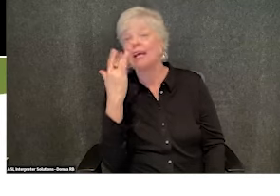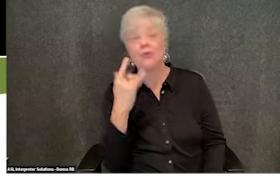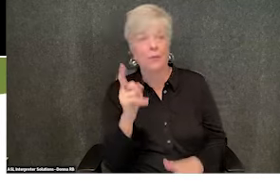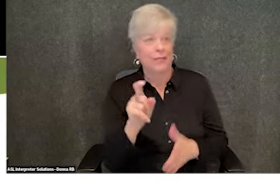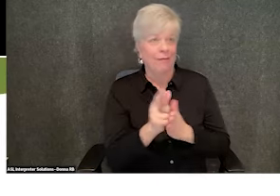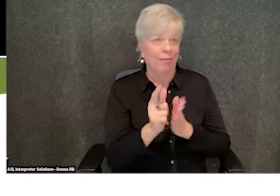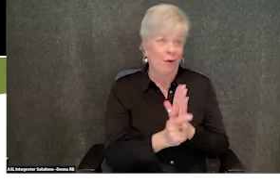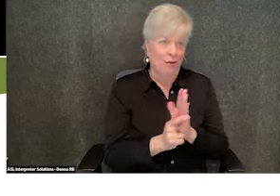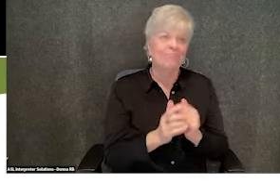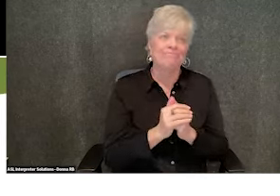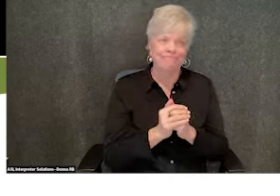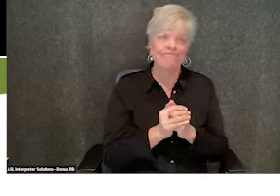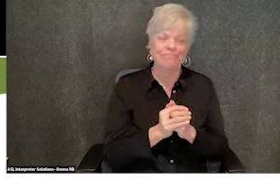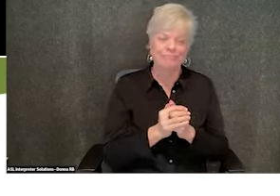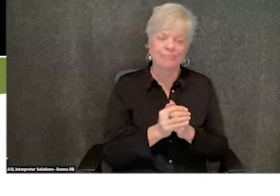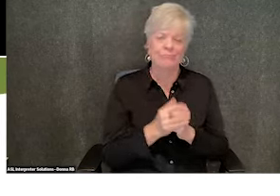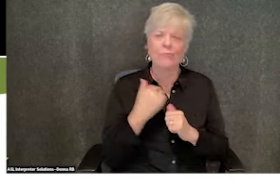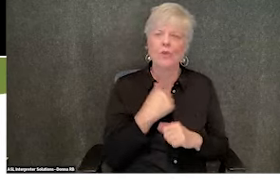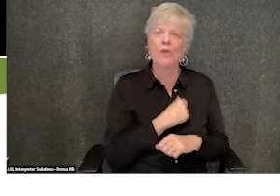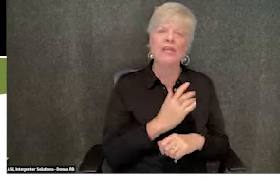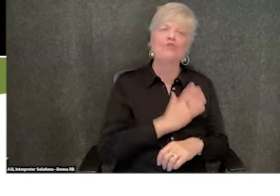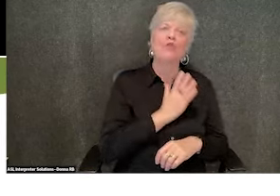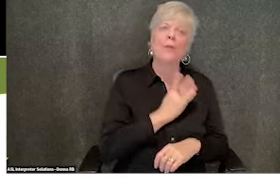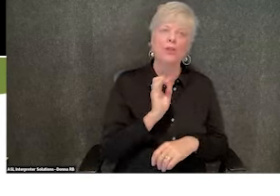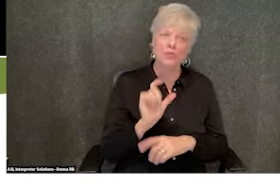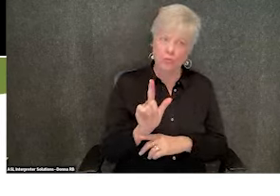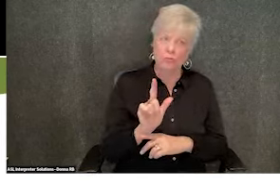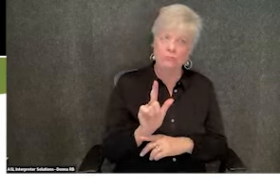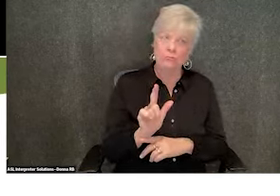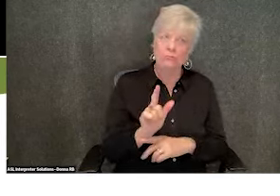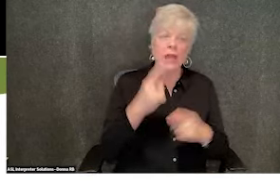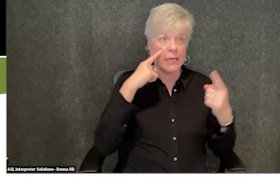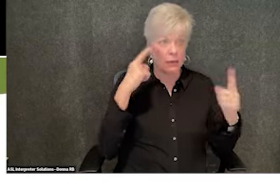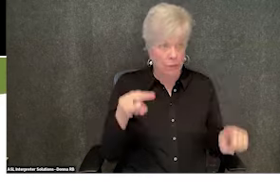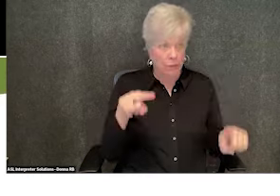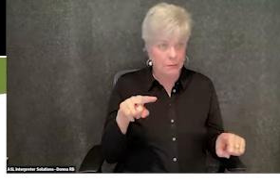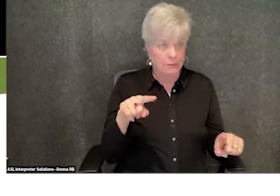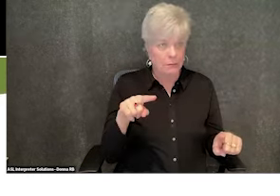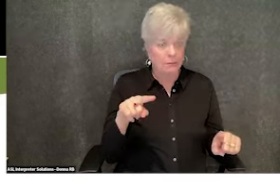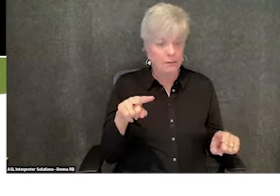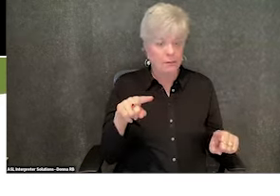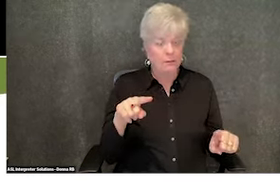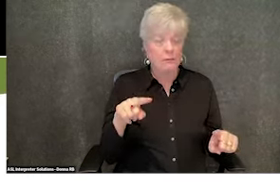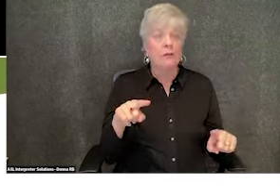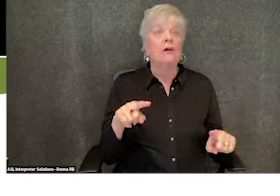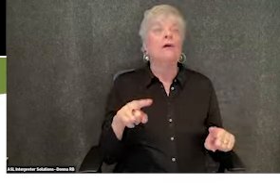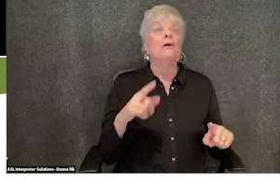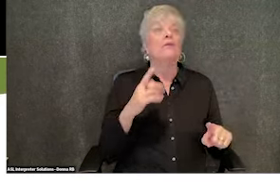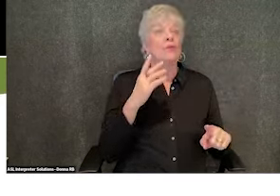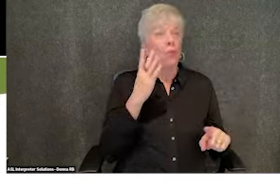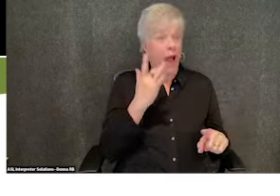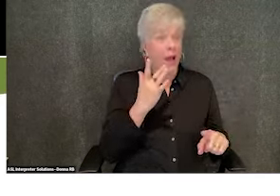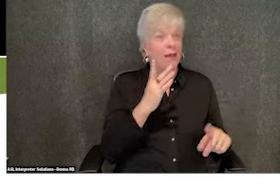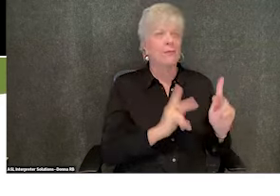con discapacidades no pueden tomar sus propias decisiones y no es cierto. O sea,